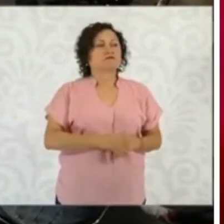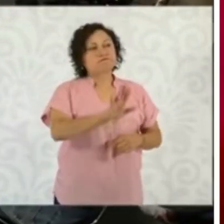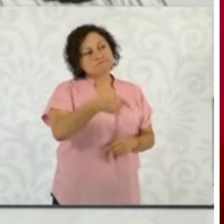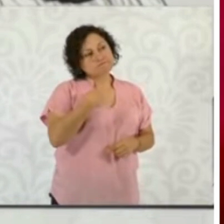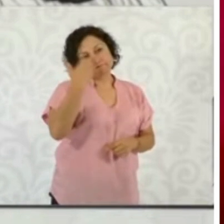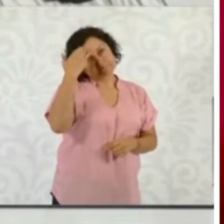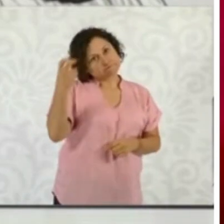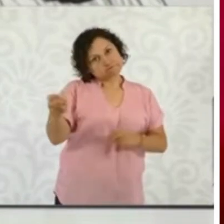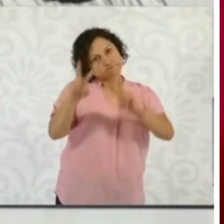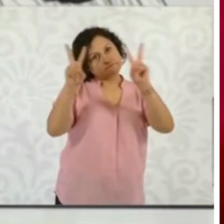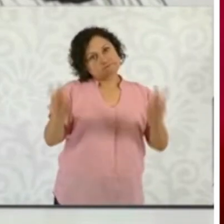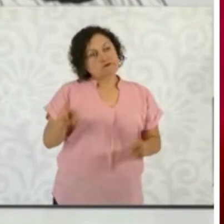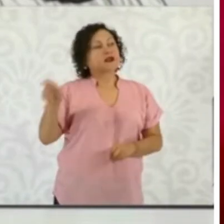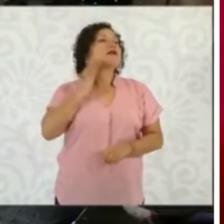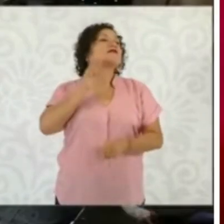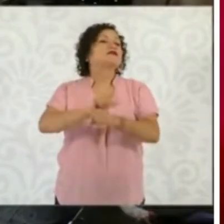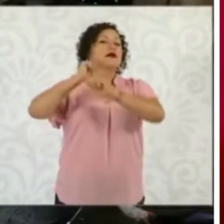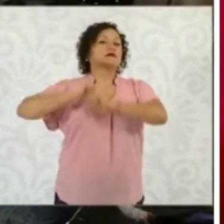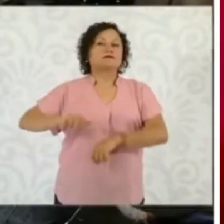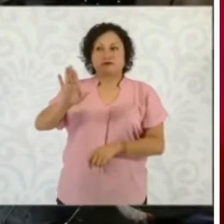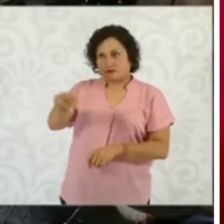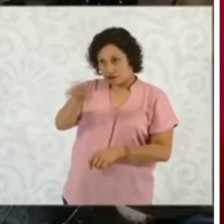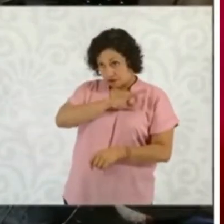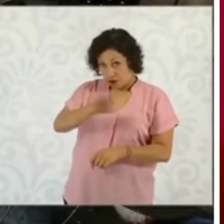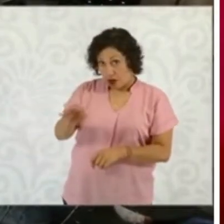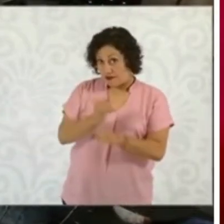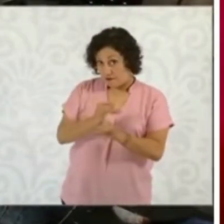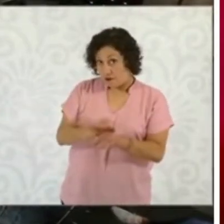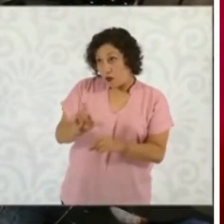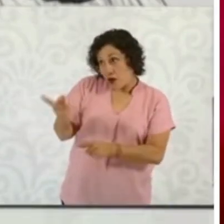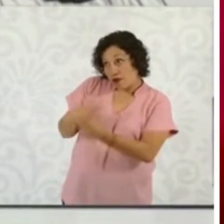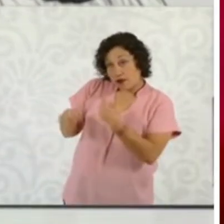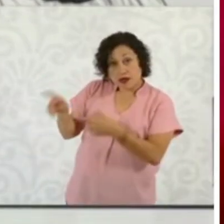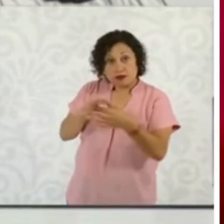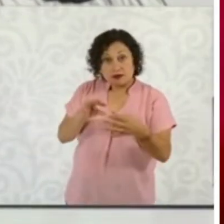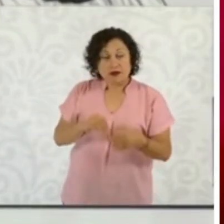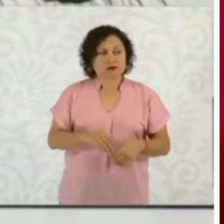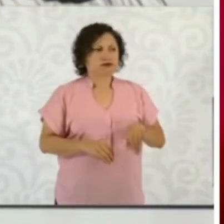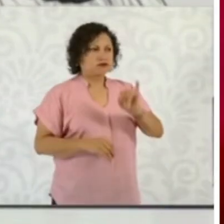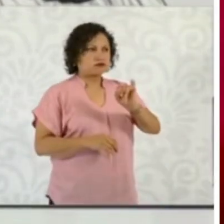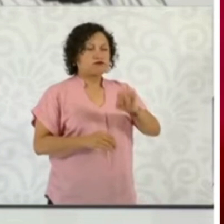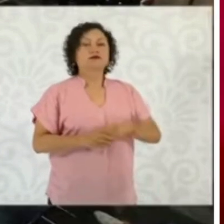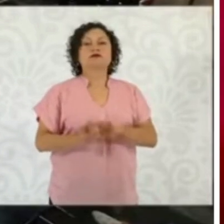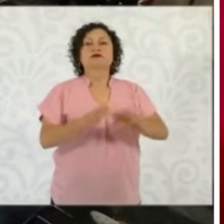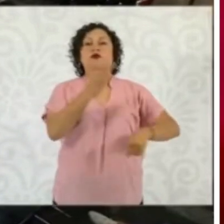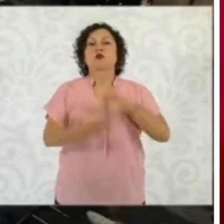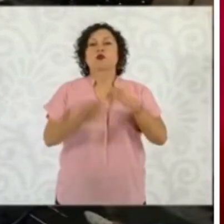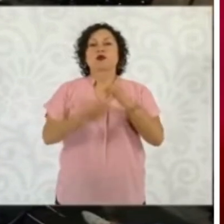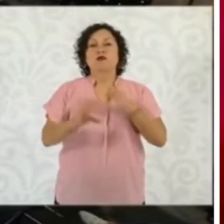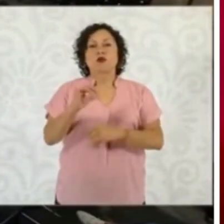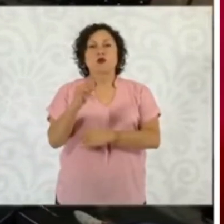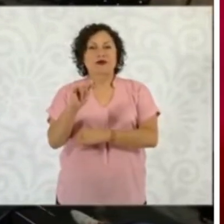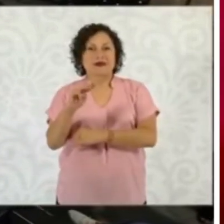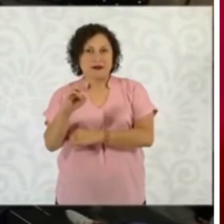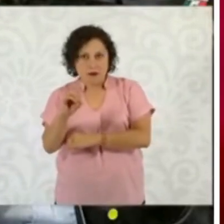corresponde a la Fiscalía. Y podría informar cuando venga también en torno a esta situación. Sí. Finalmente, Presidenta, sobre el caso de Cuauhtémoc Blanco, yo